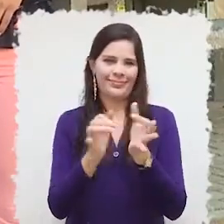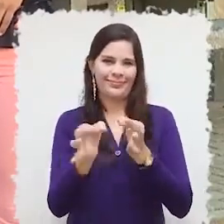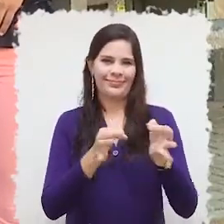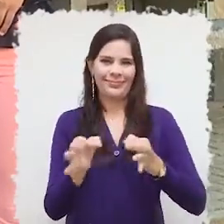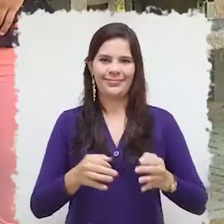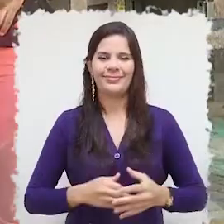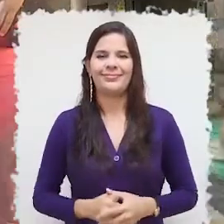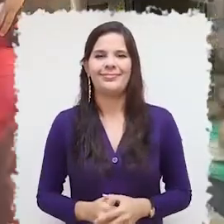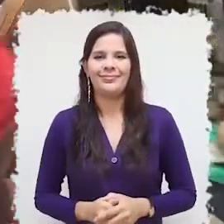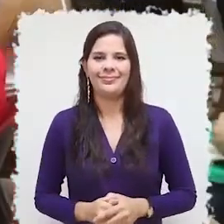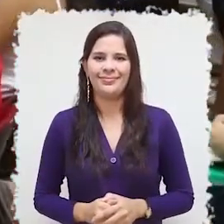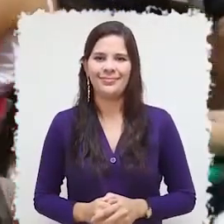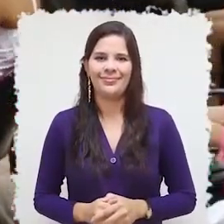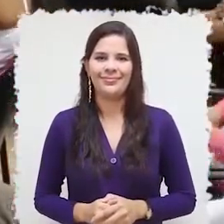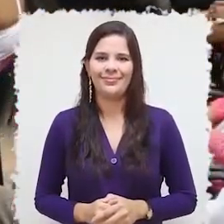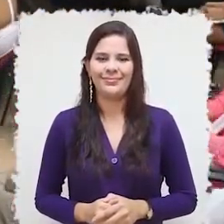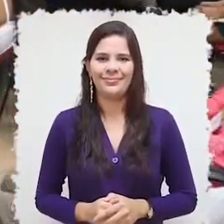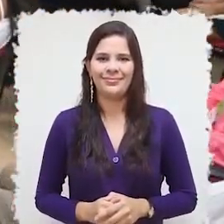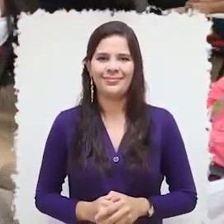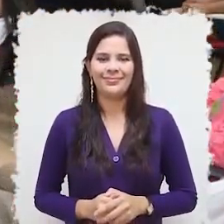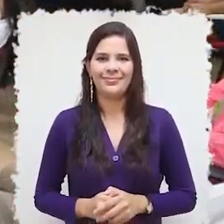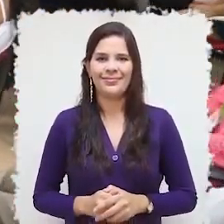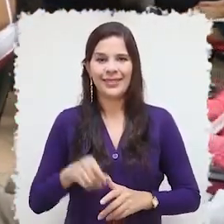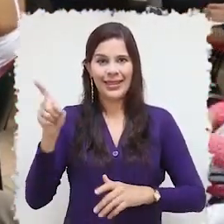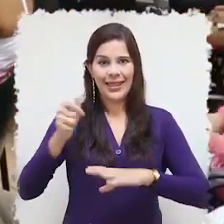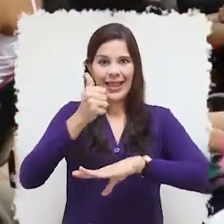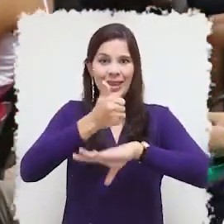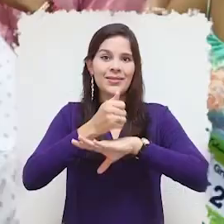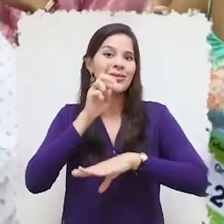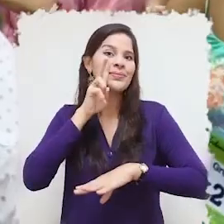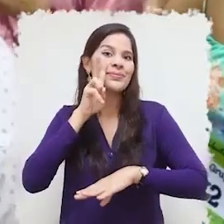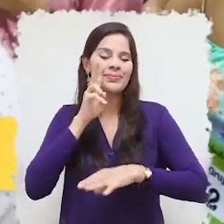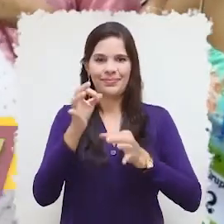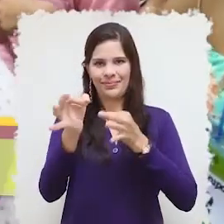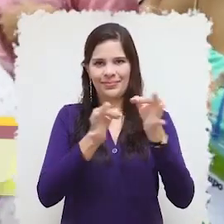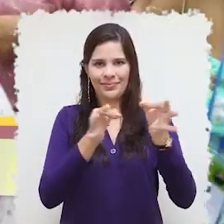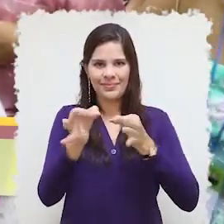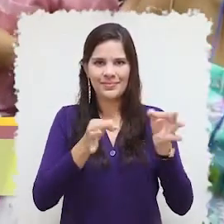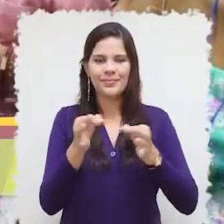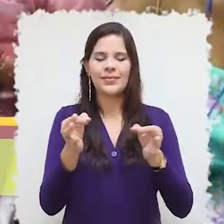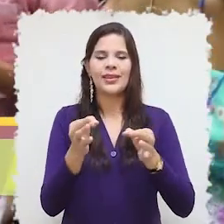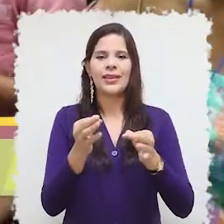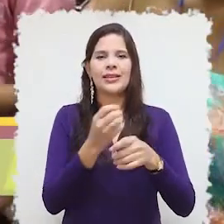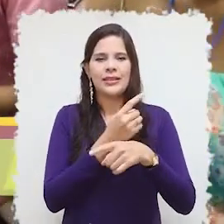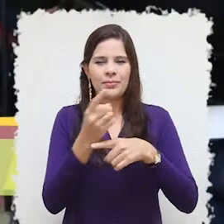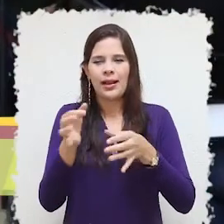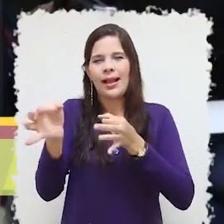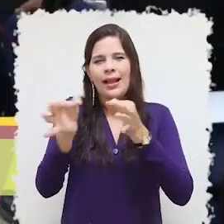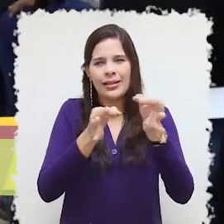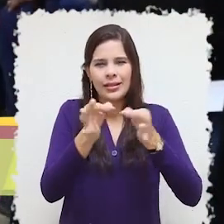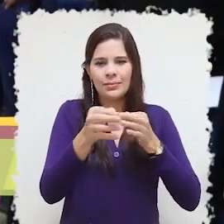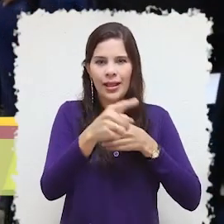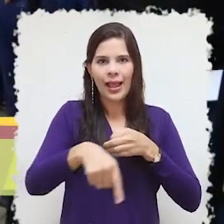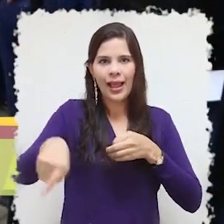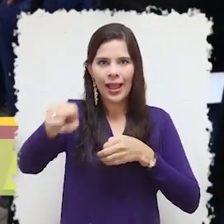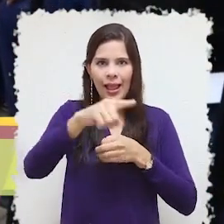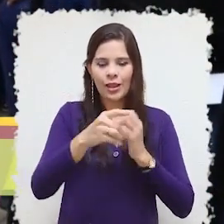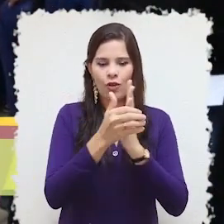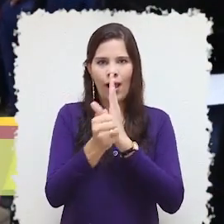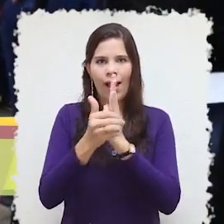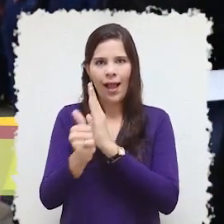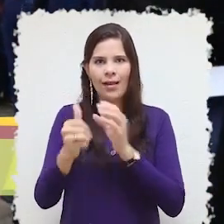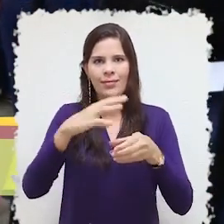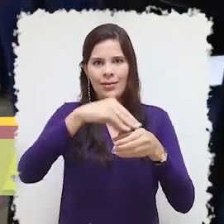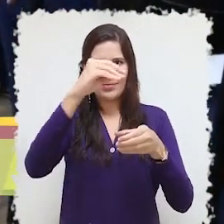11. Con la dirección de nuestro rector Pablo Vera Salazar, comenzó la jornada de inducción del programa Talento Magdalena,